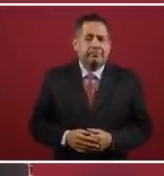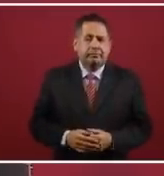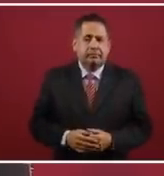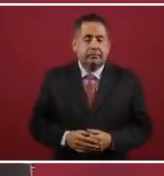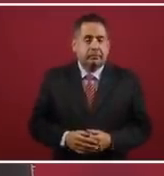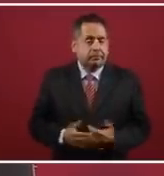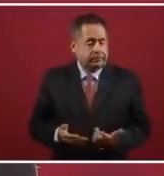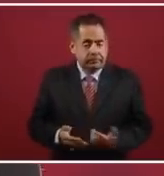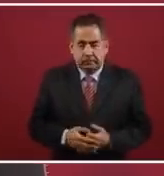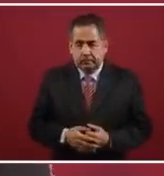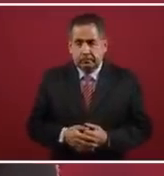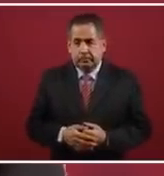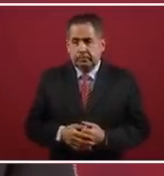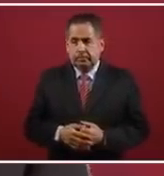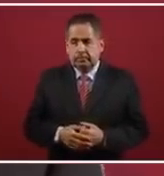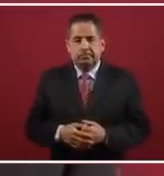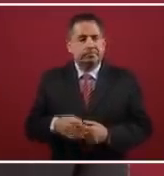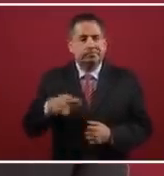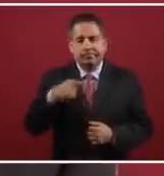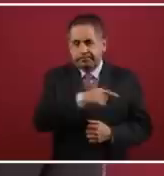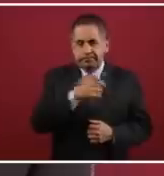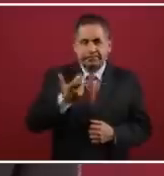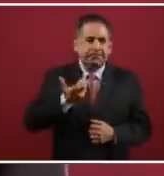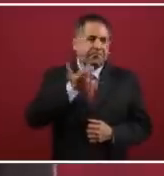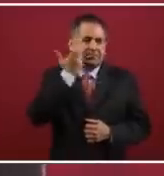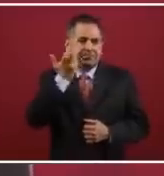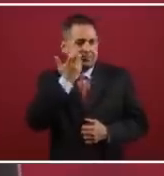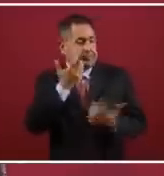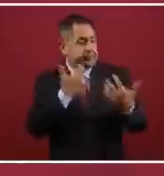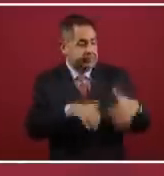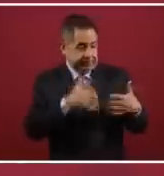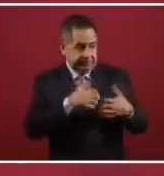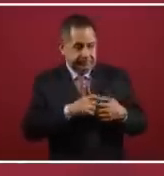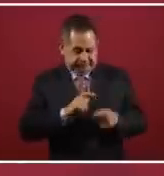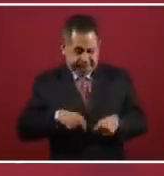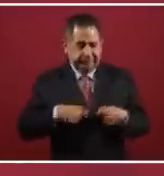Era un mecanismo que se tenía en la época